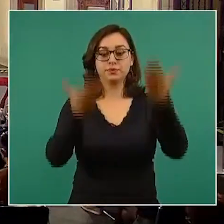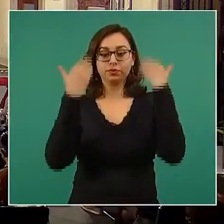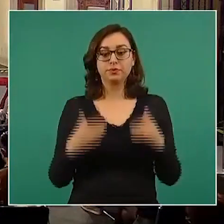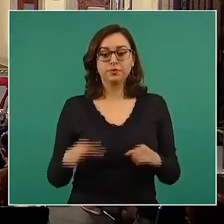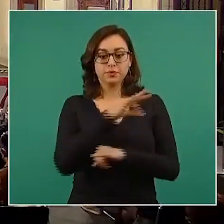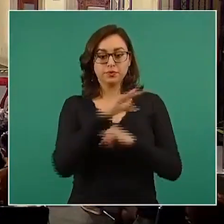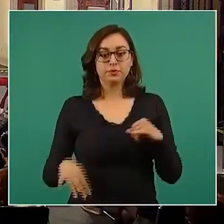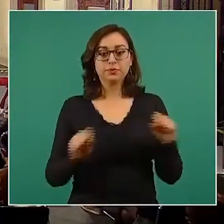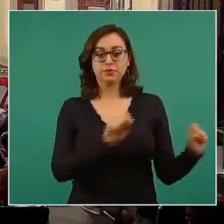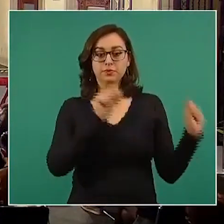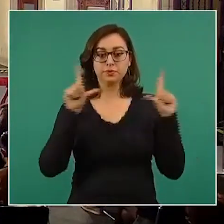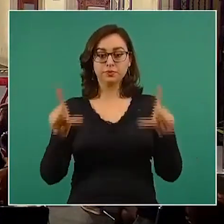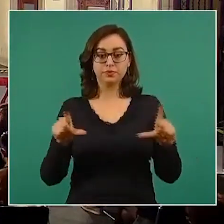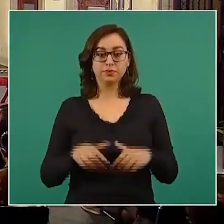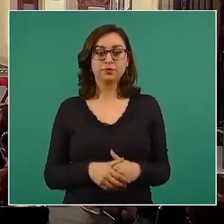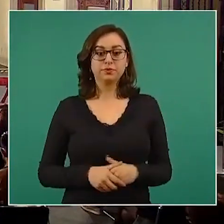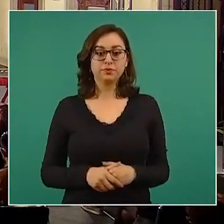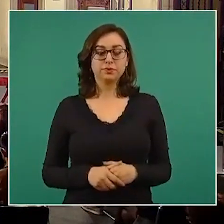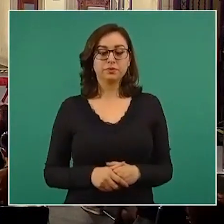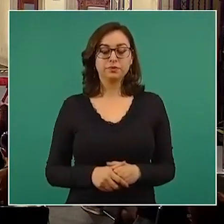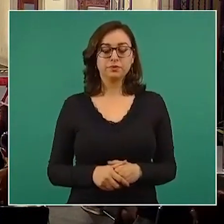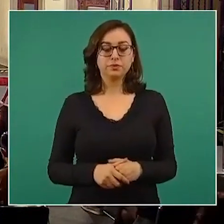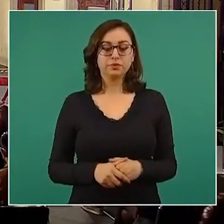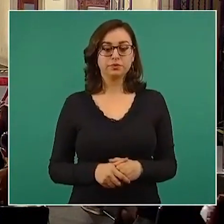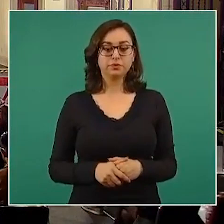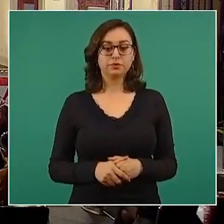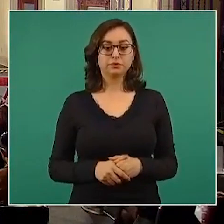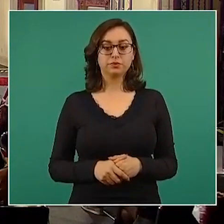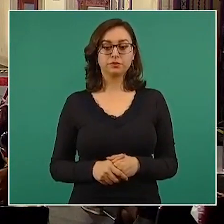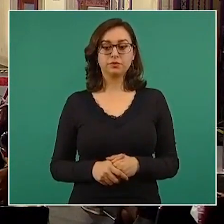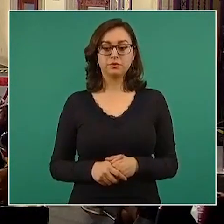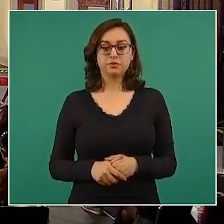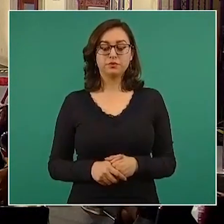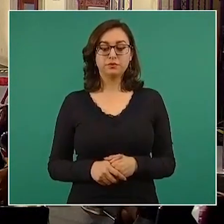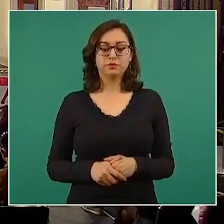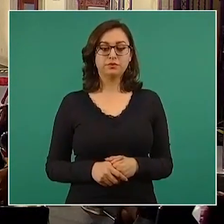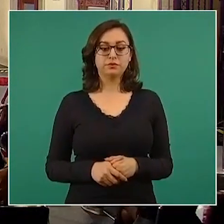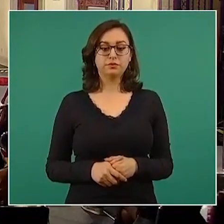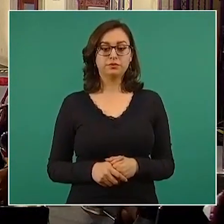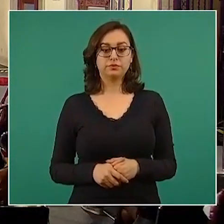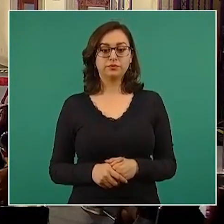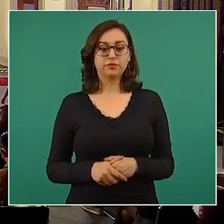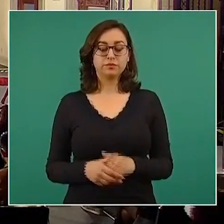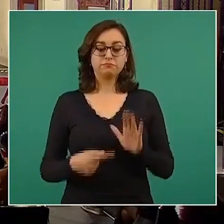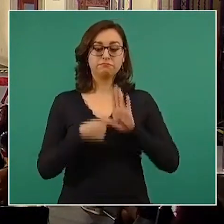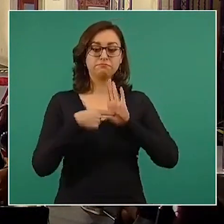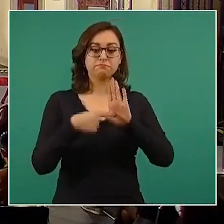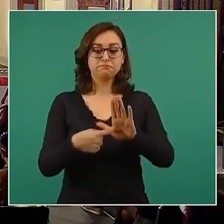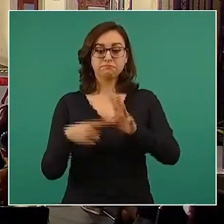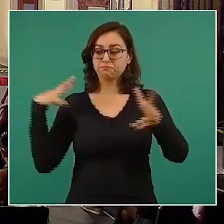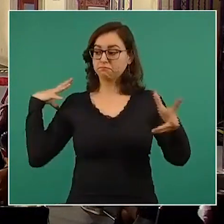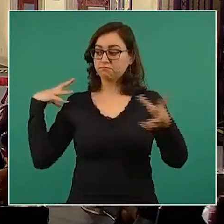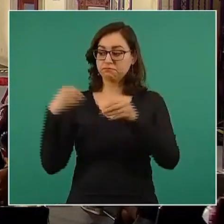es esta, que es la forma de retratar de manera sintética